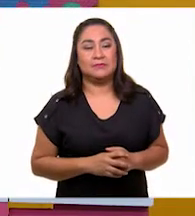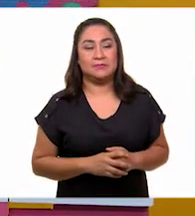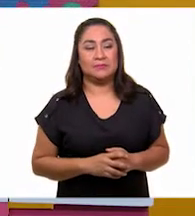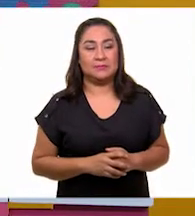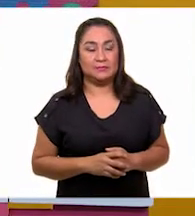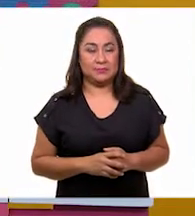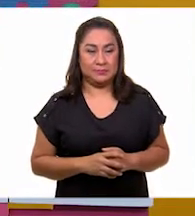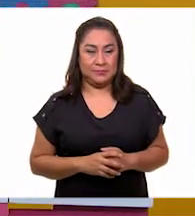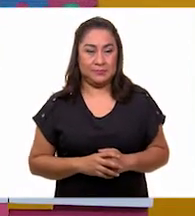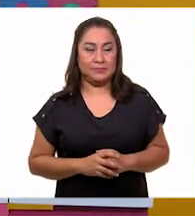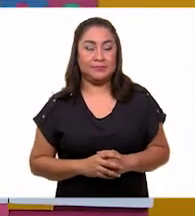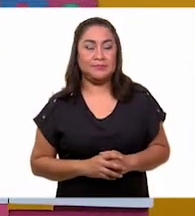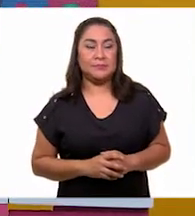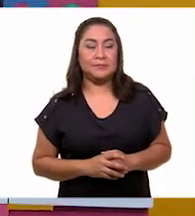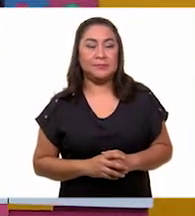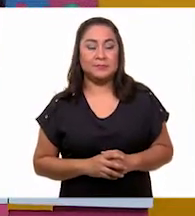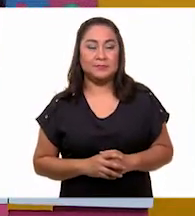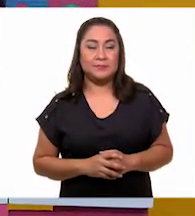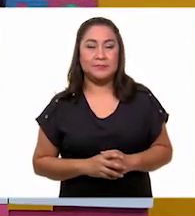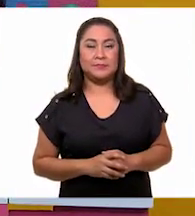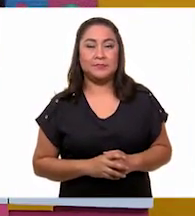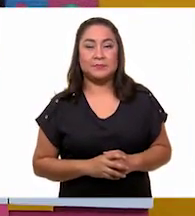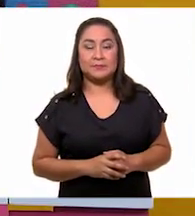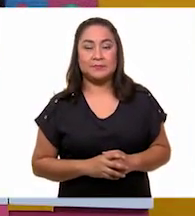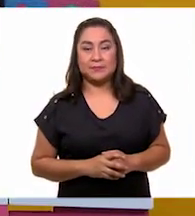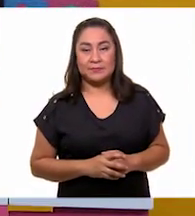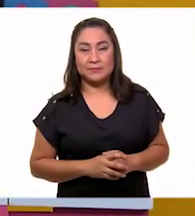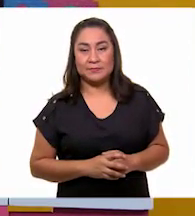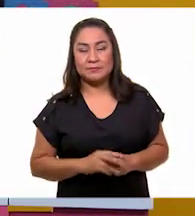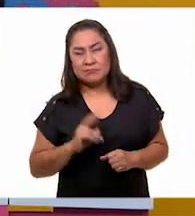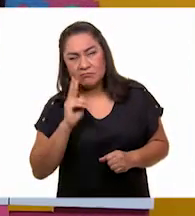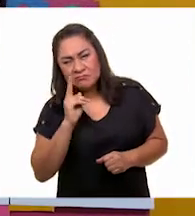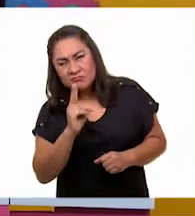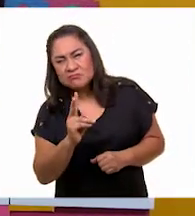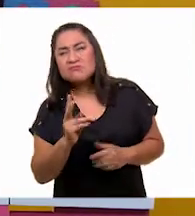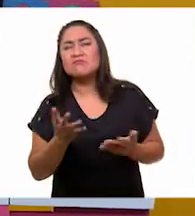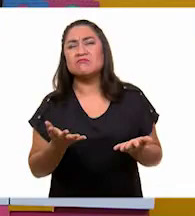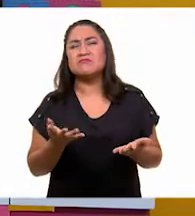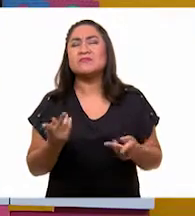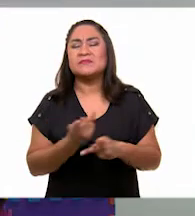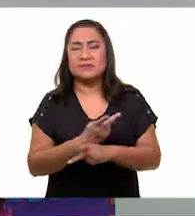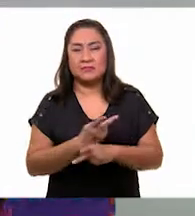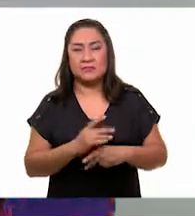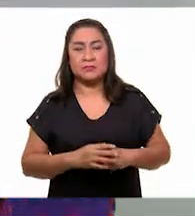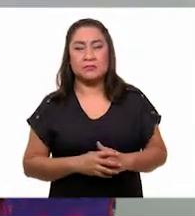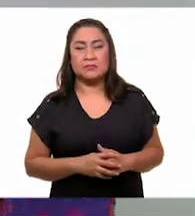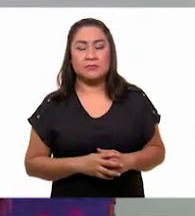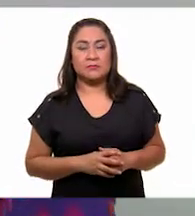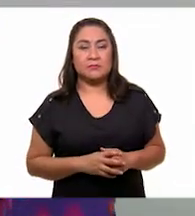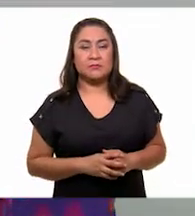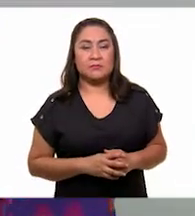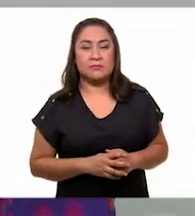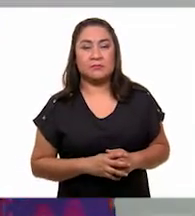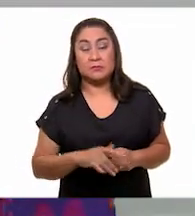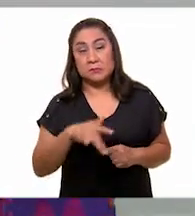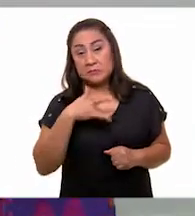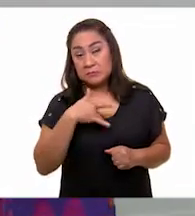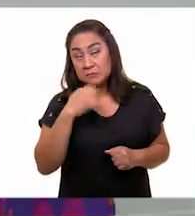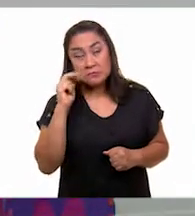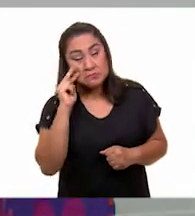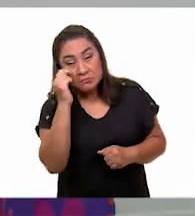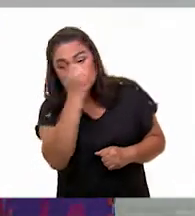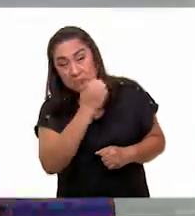diferencia. Pero vamos a llenar a ver qué es lo que ocurre y si podemos observar otra diferencia. Por